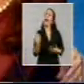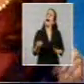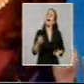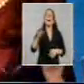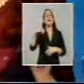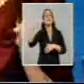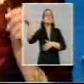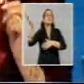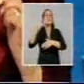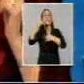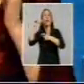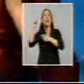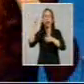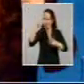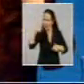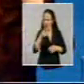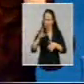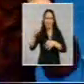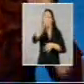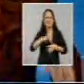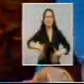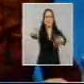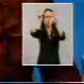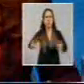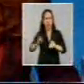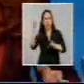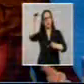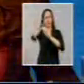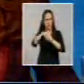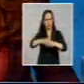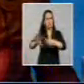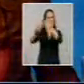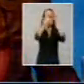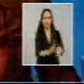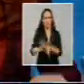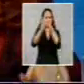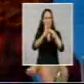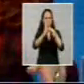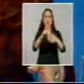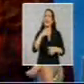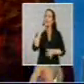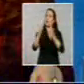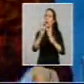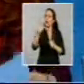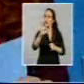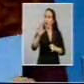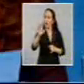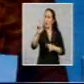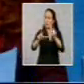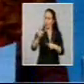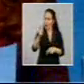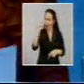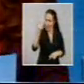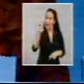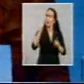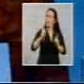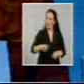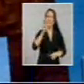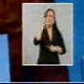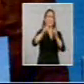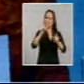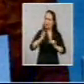afuera, también quiero contarles a ustedes, pampeanos, y al resto de los compatriotas, que también se